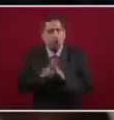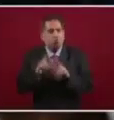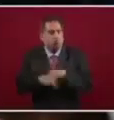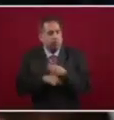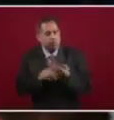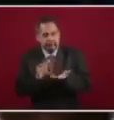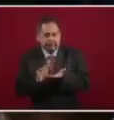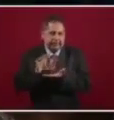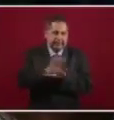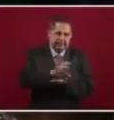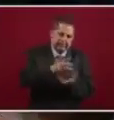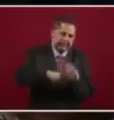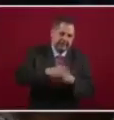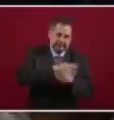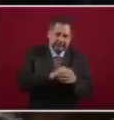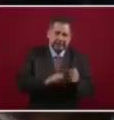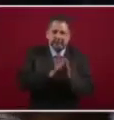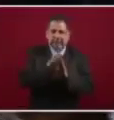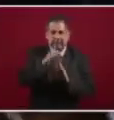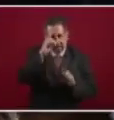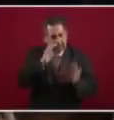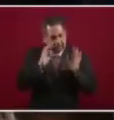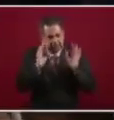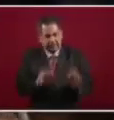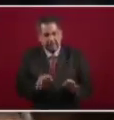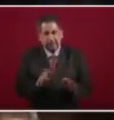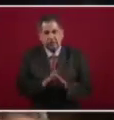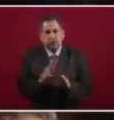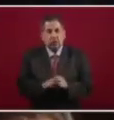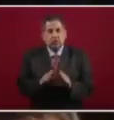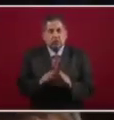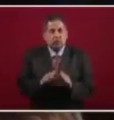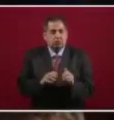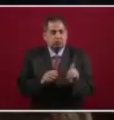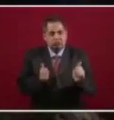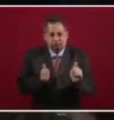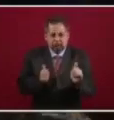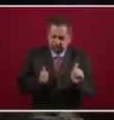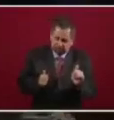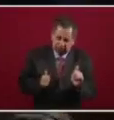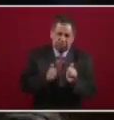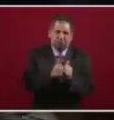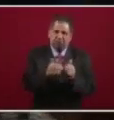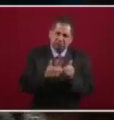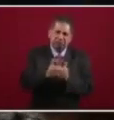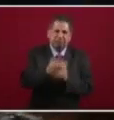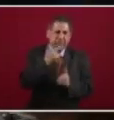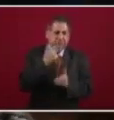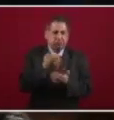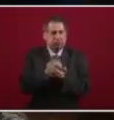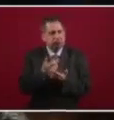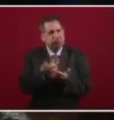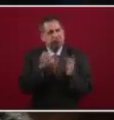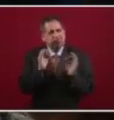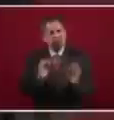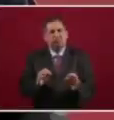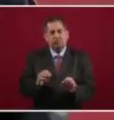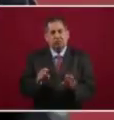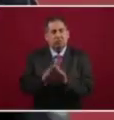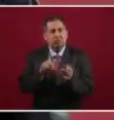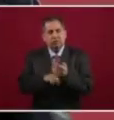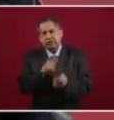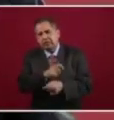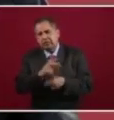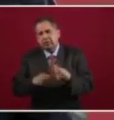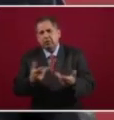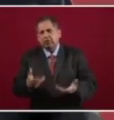esta inversión y dejen esa desaceleración económica que están padeciendo